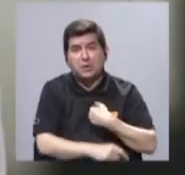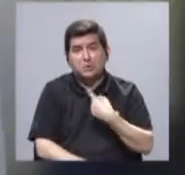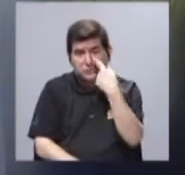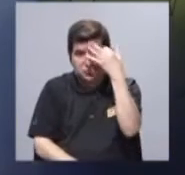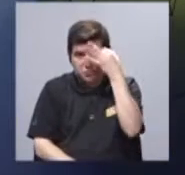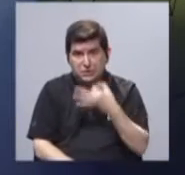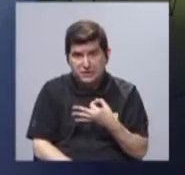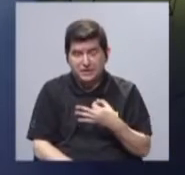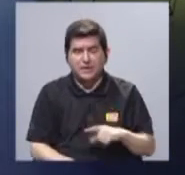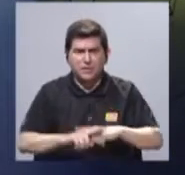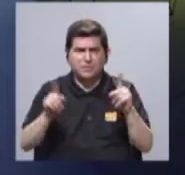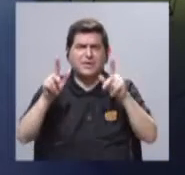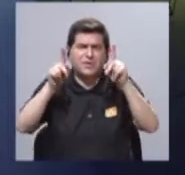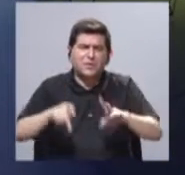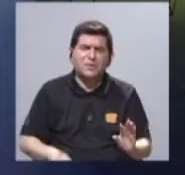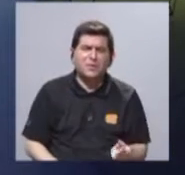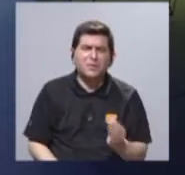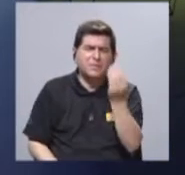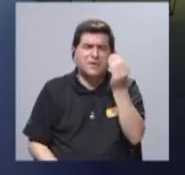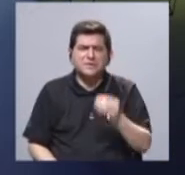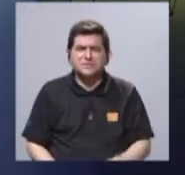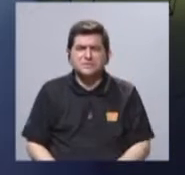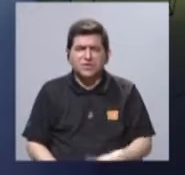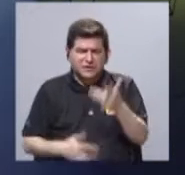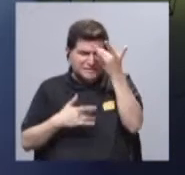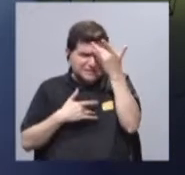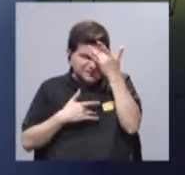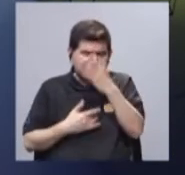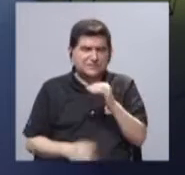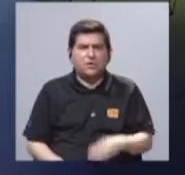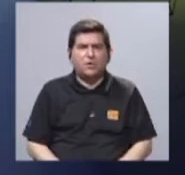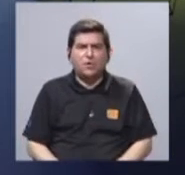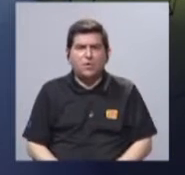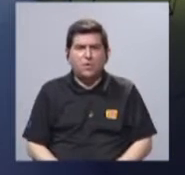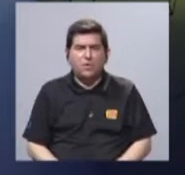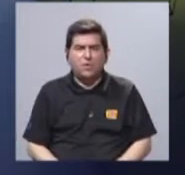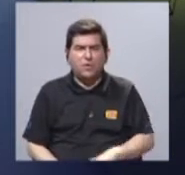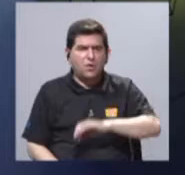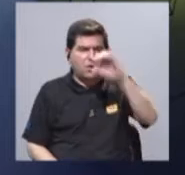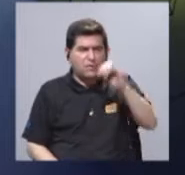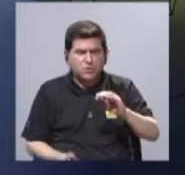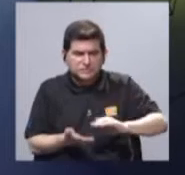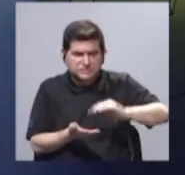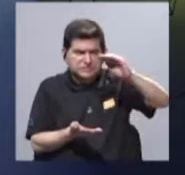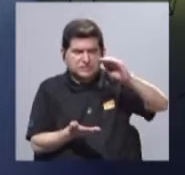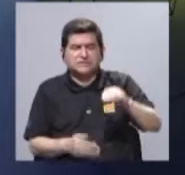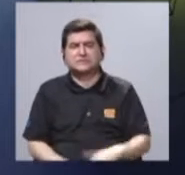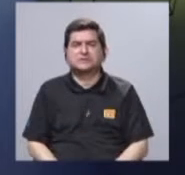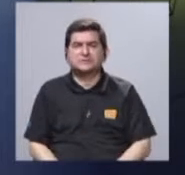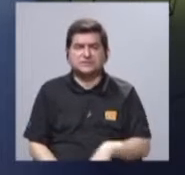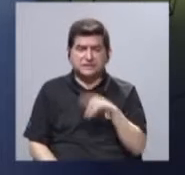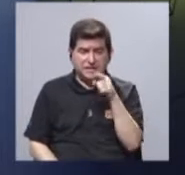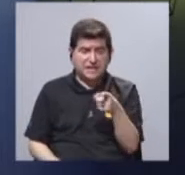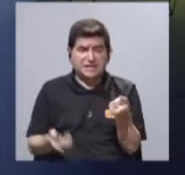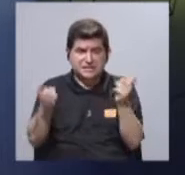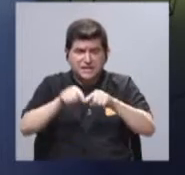yo pero en esta tónica de gente muy joven contagiada y con tasas altas otra vez tienen